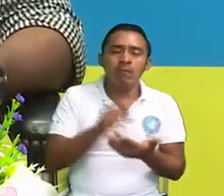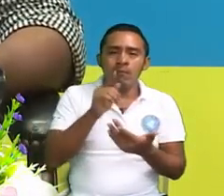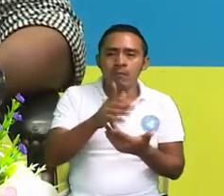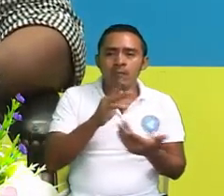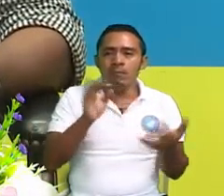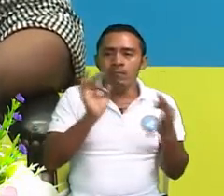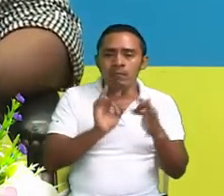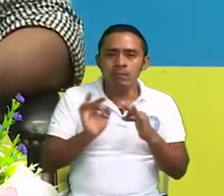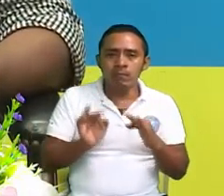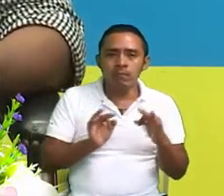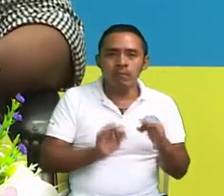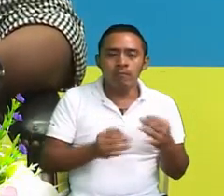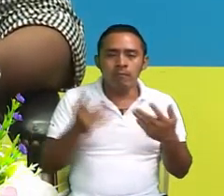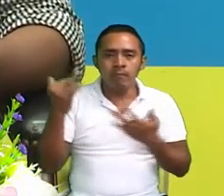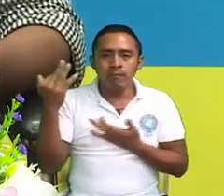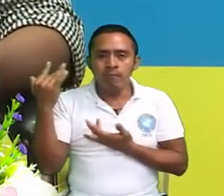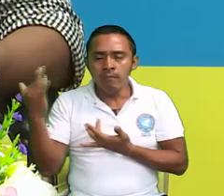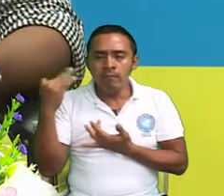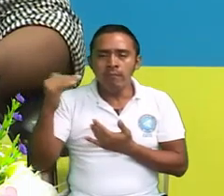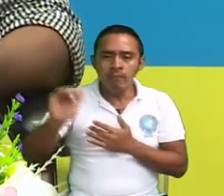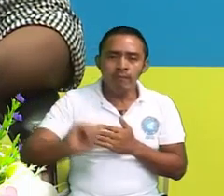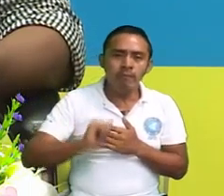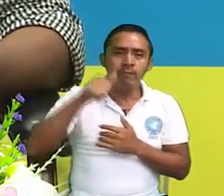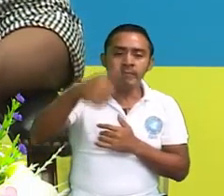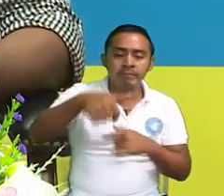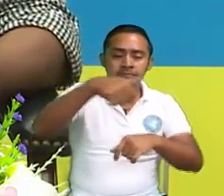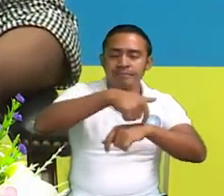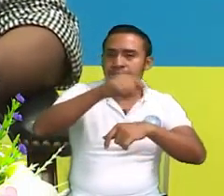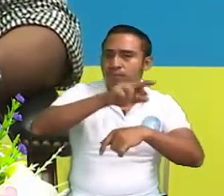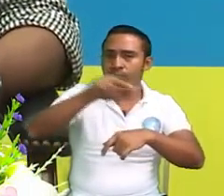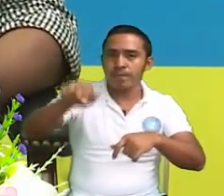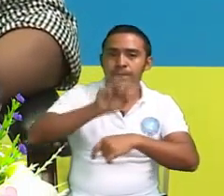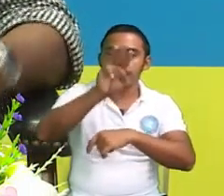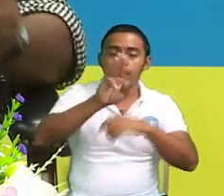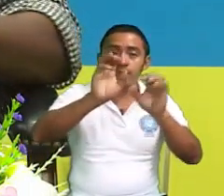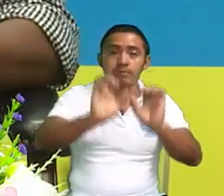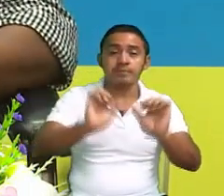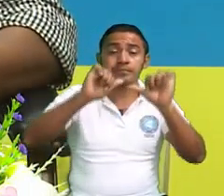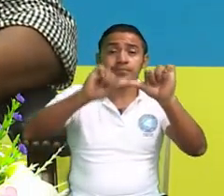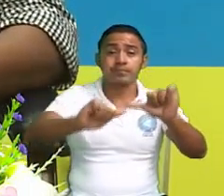fiel sintonía. Le esperamos el día de mañana a esta misma hora, 3 de la tarde,